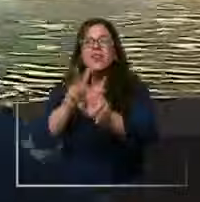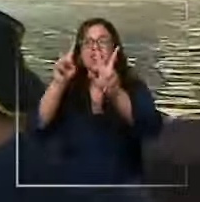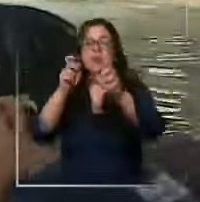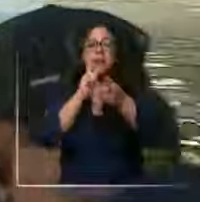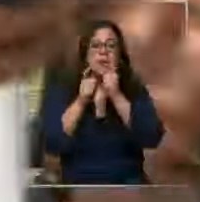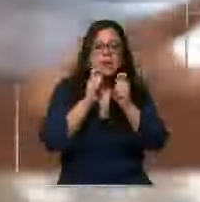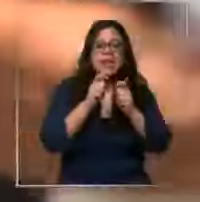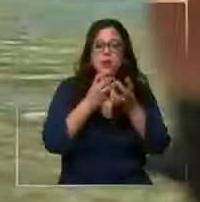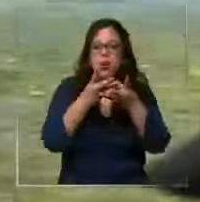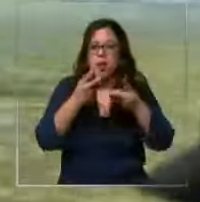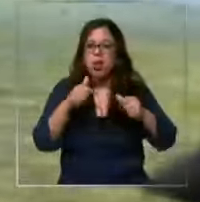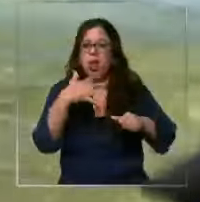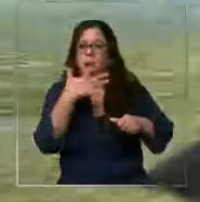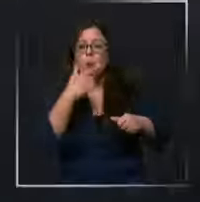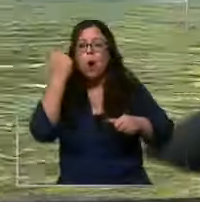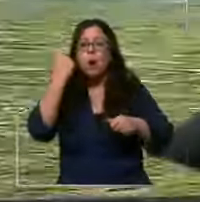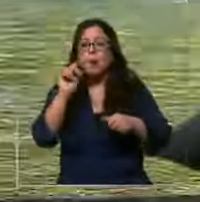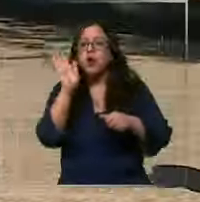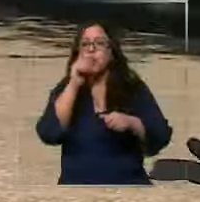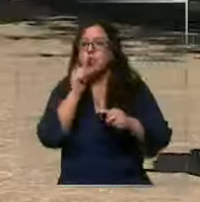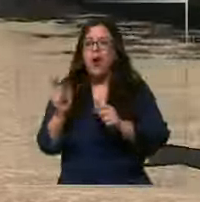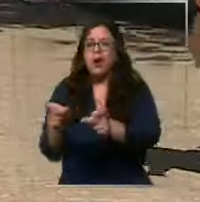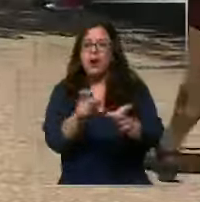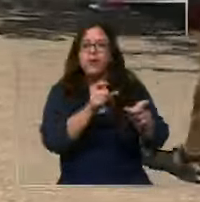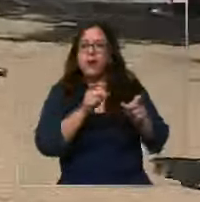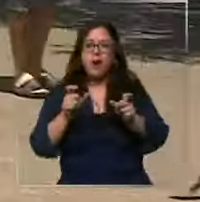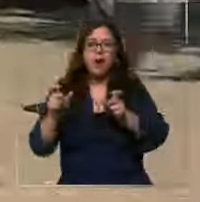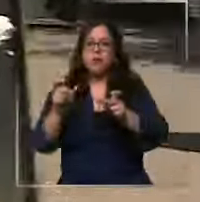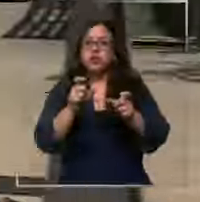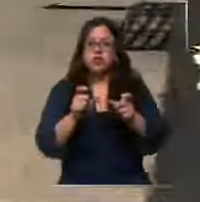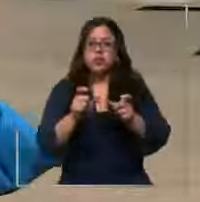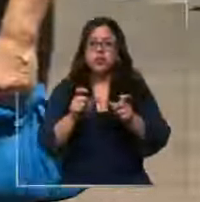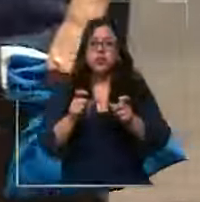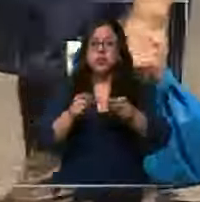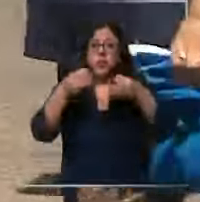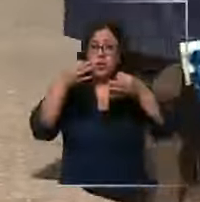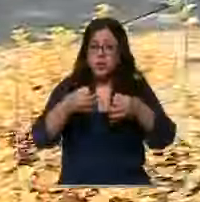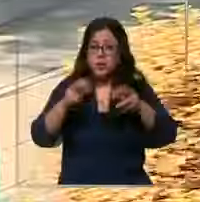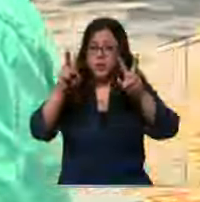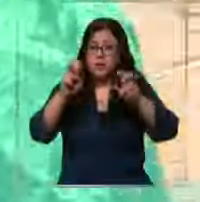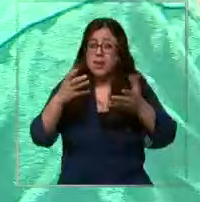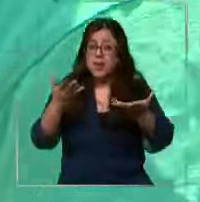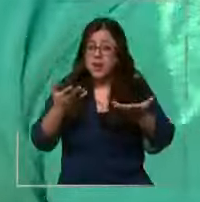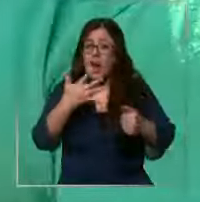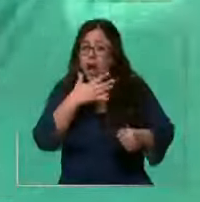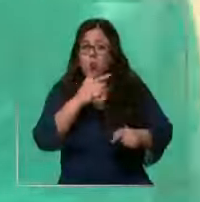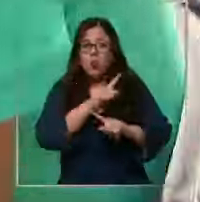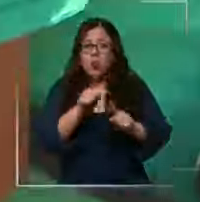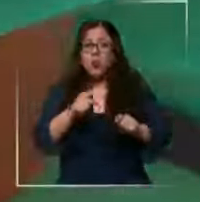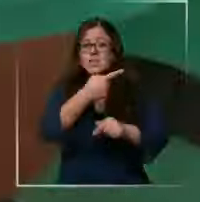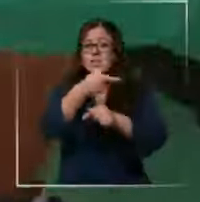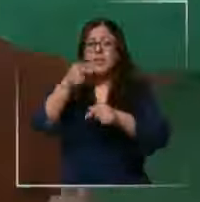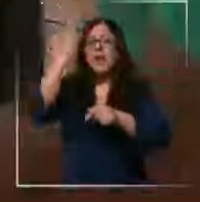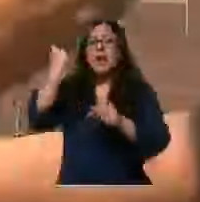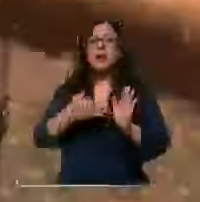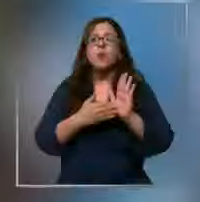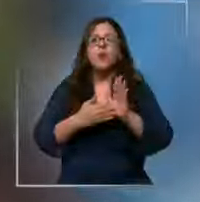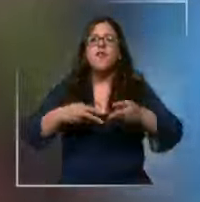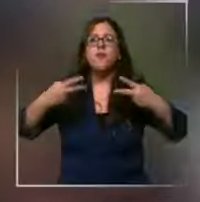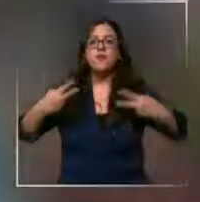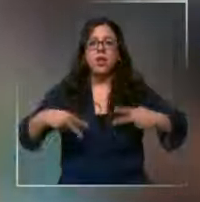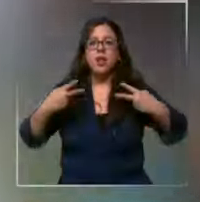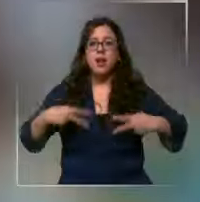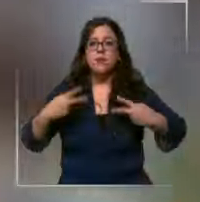peligro. El problema radica en que no hay un ente que fiscalice su uso, menos el estado del agua. Hace unas semanas le mostramos lo que ocurrió en Viña del